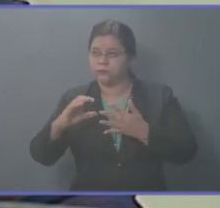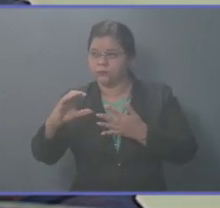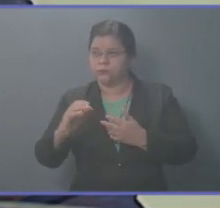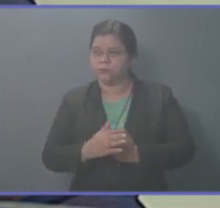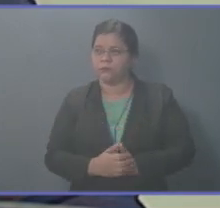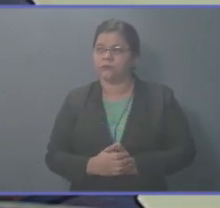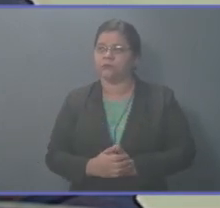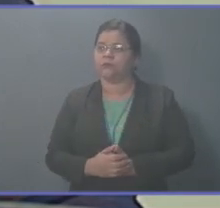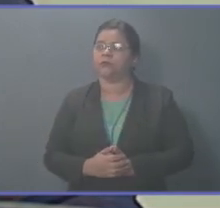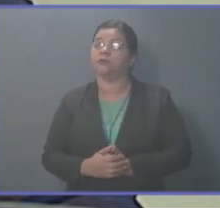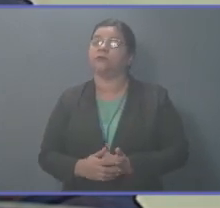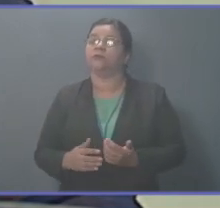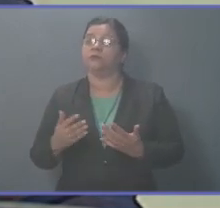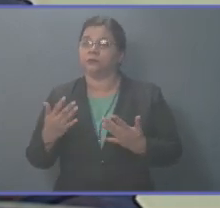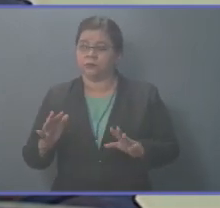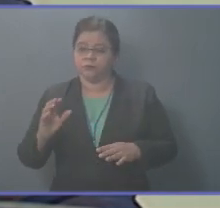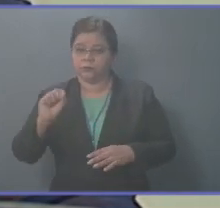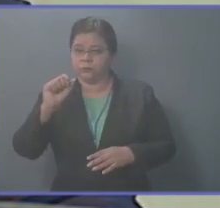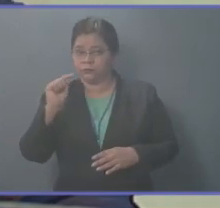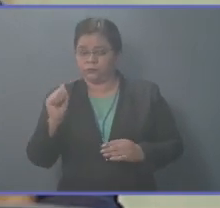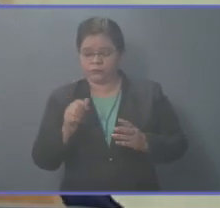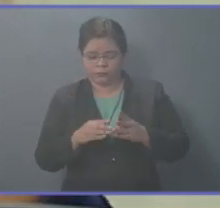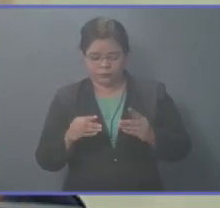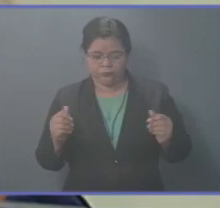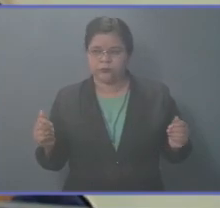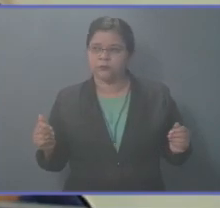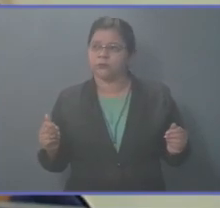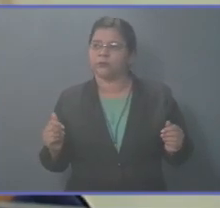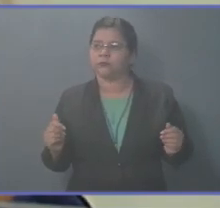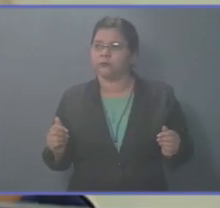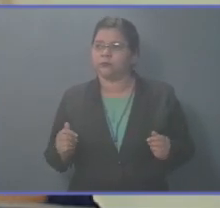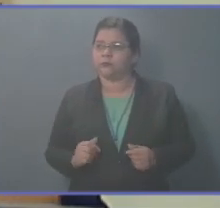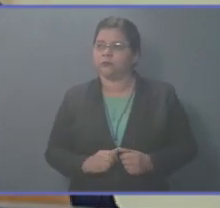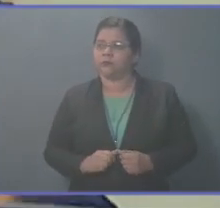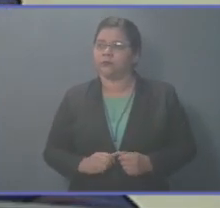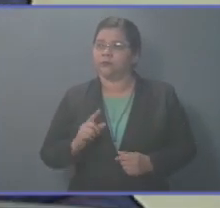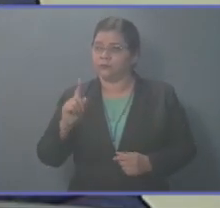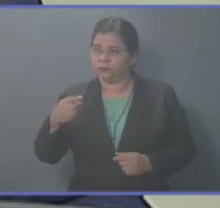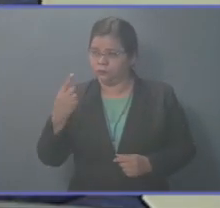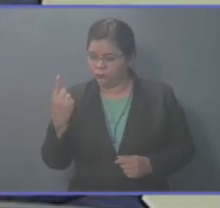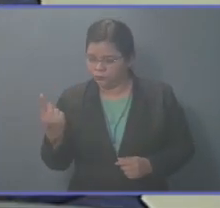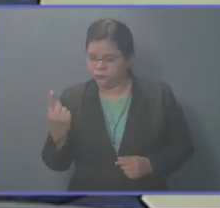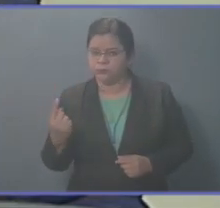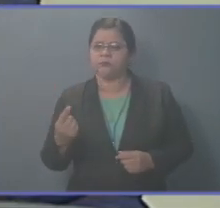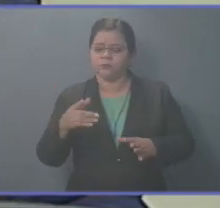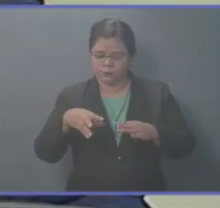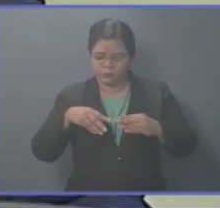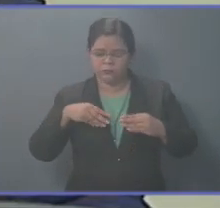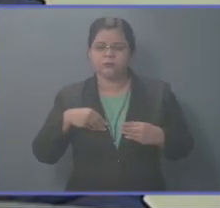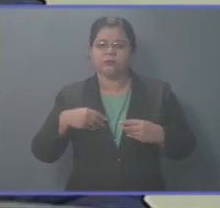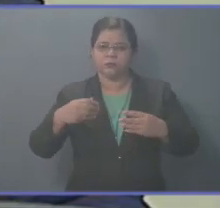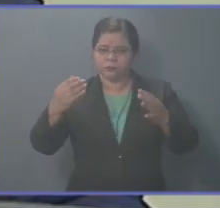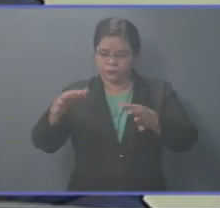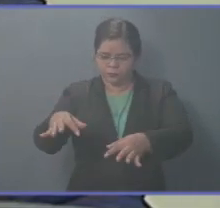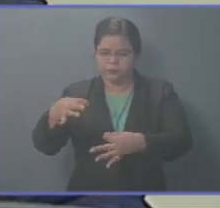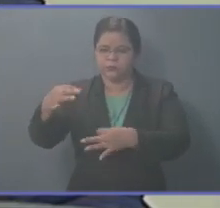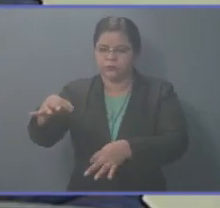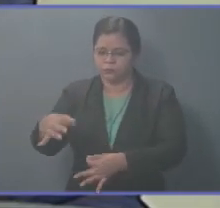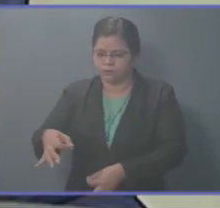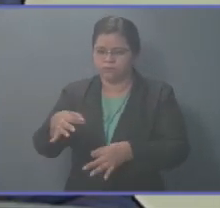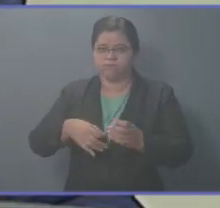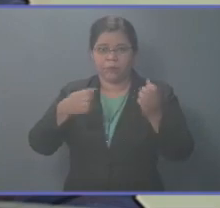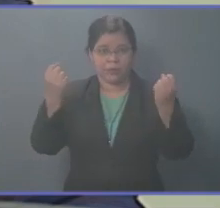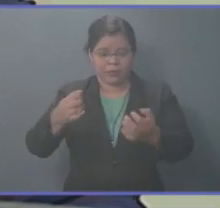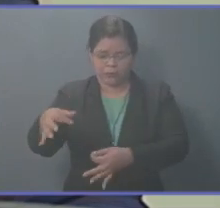Constitucionales, esta sala resuelve: primero, admítase la demanda presentada por